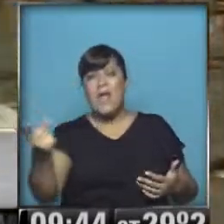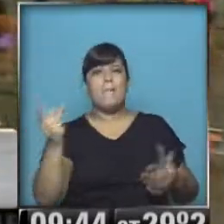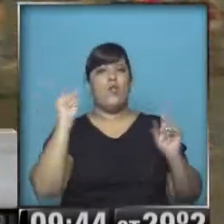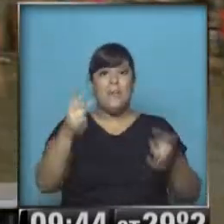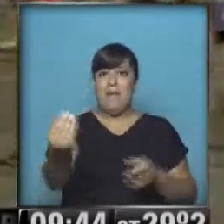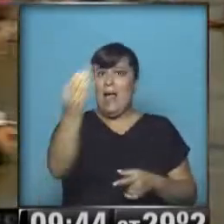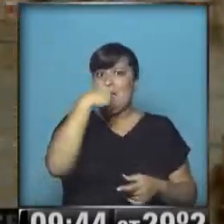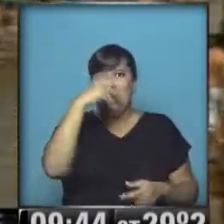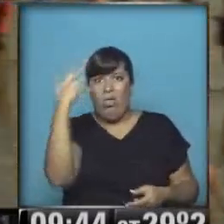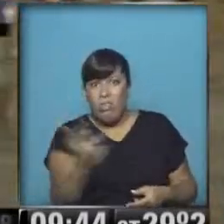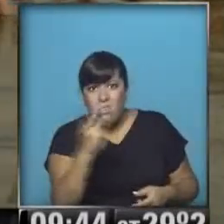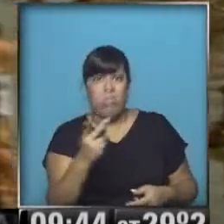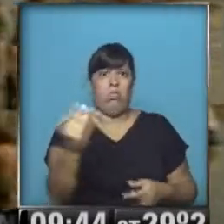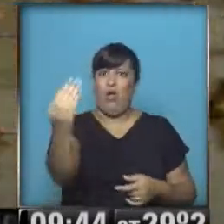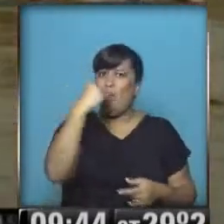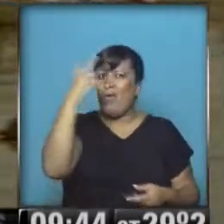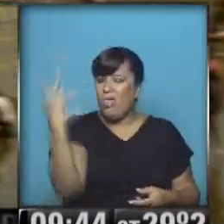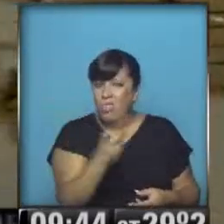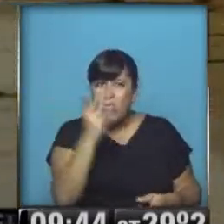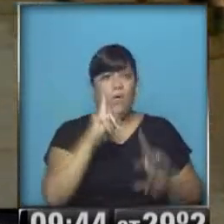mala alimentación, la comida chatarra,